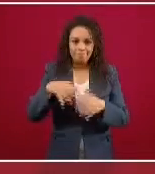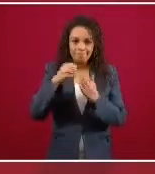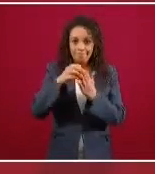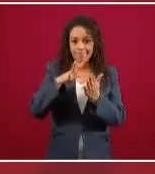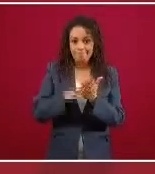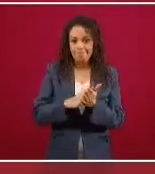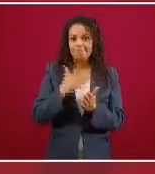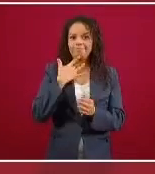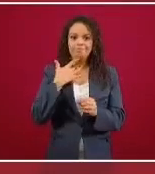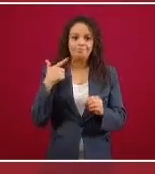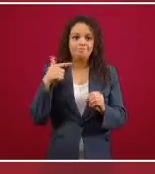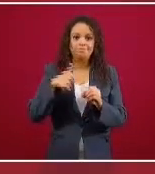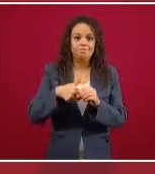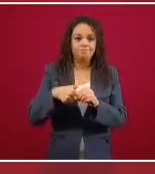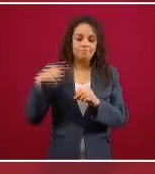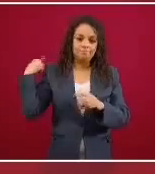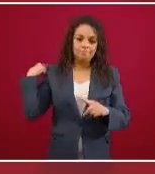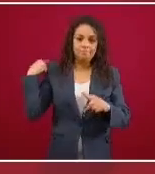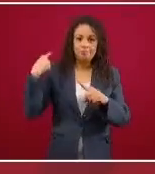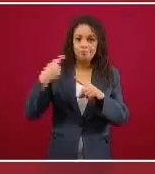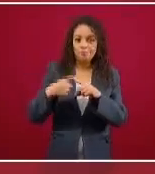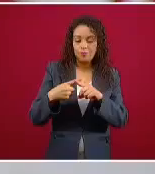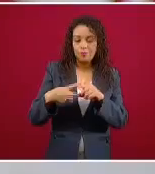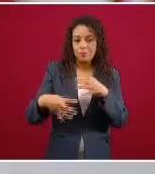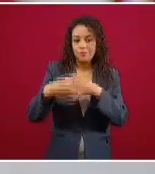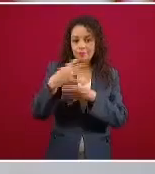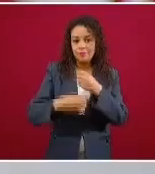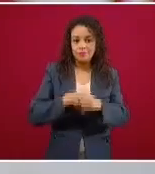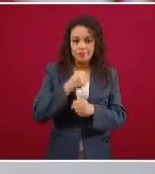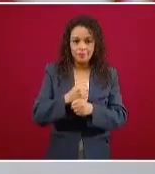en los últimos 14 años.